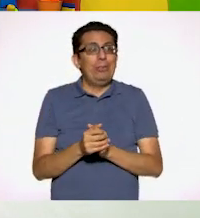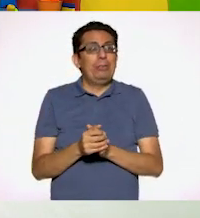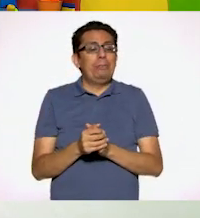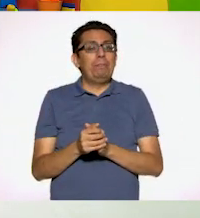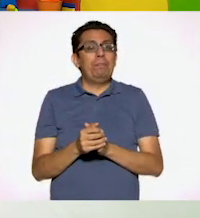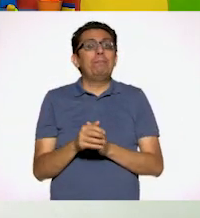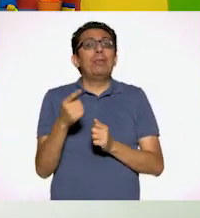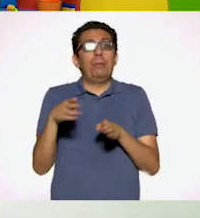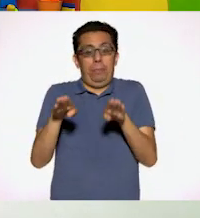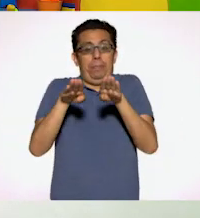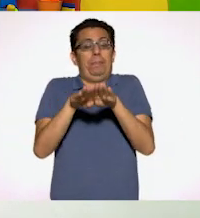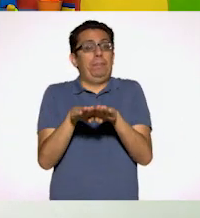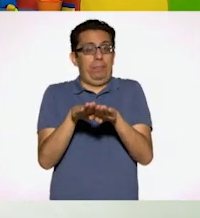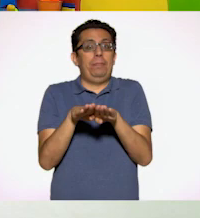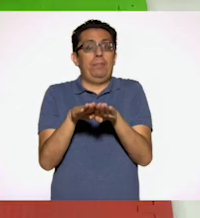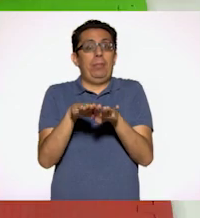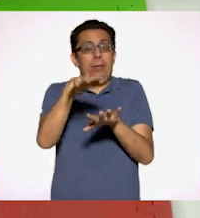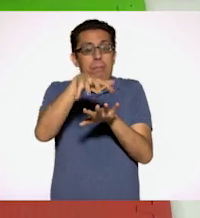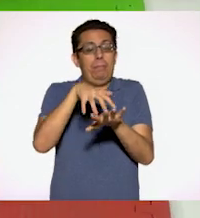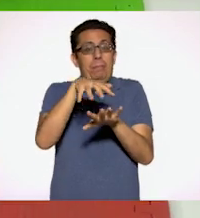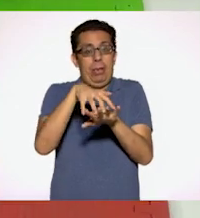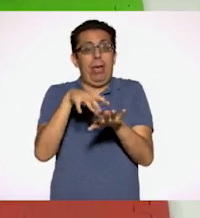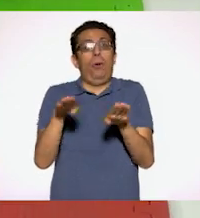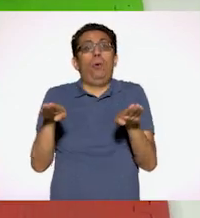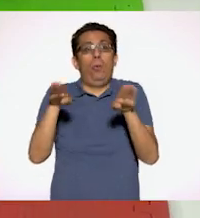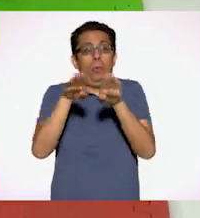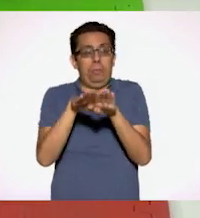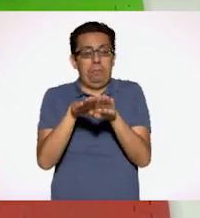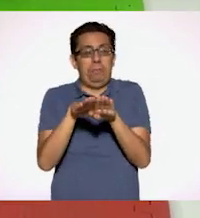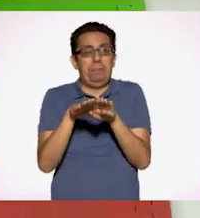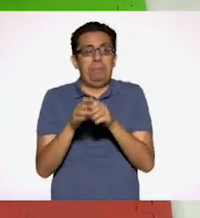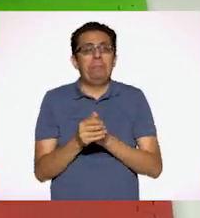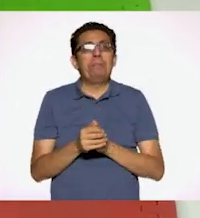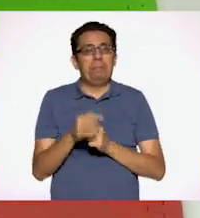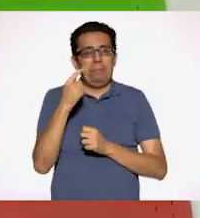Y con los pies juntos. ¿Ok? ¿Vamos a hacerlo? Así.